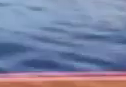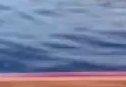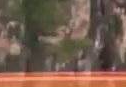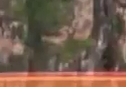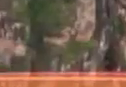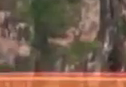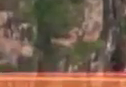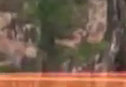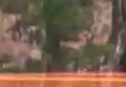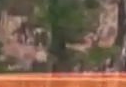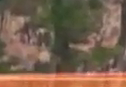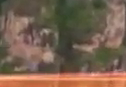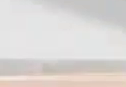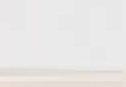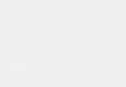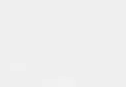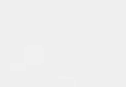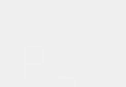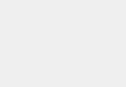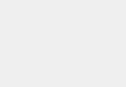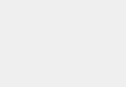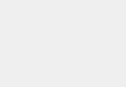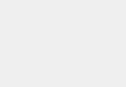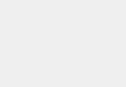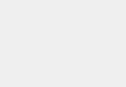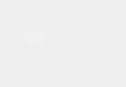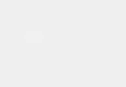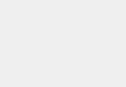sigamos haciendo para ti